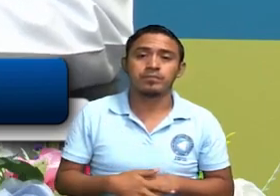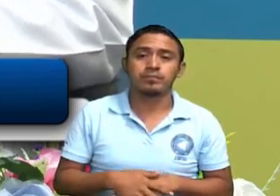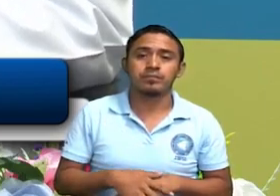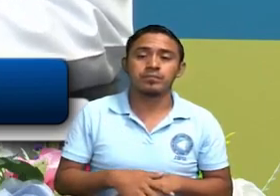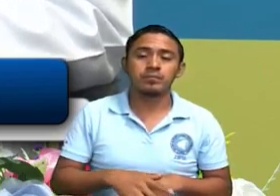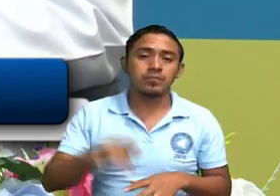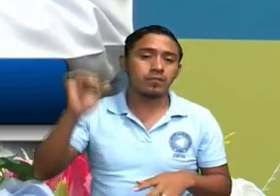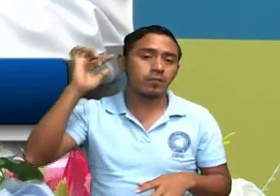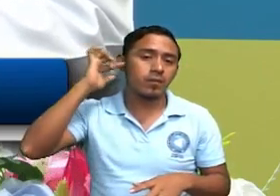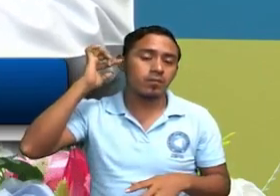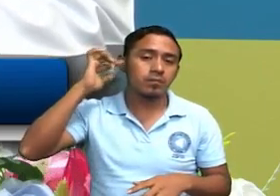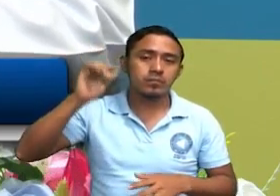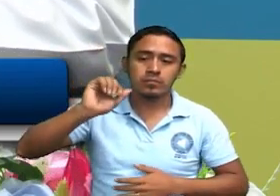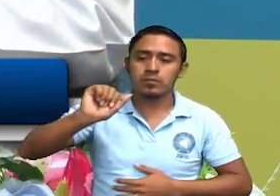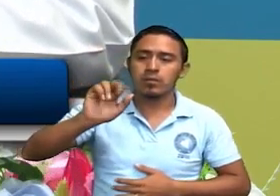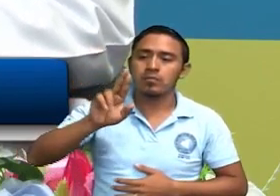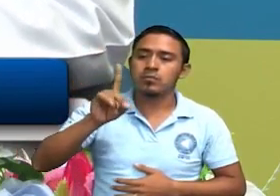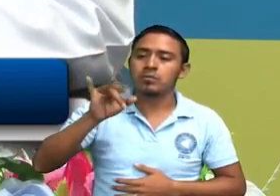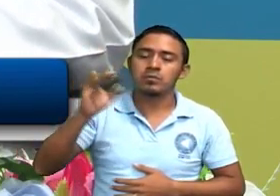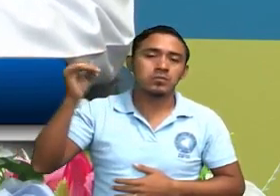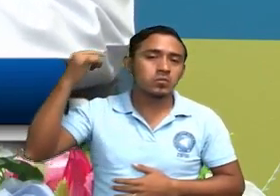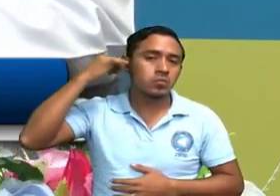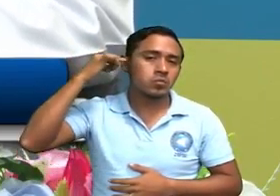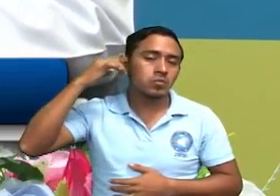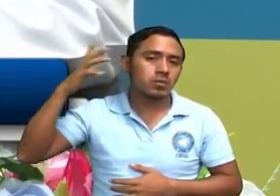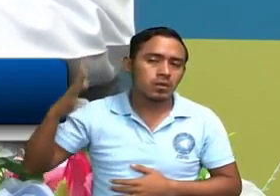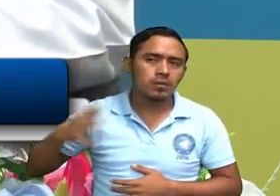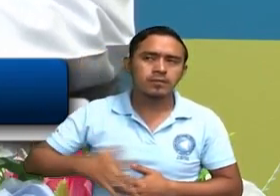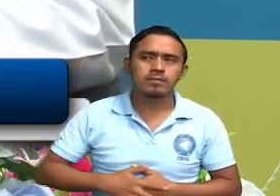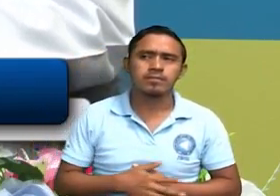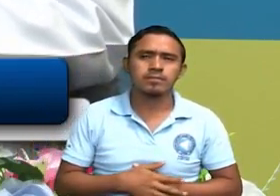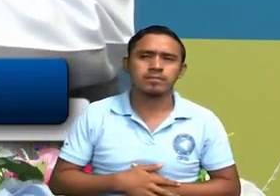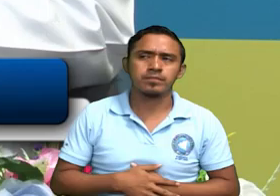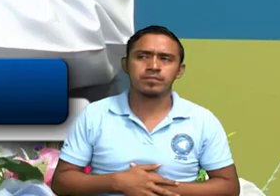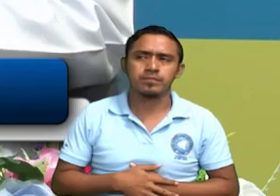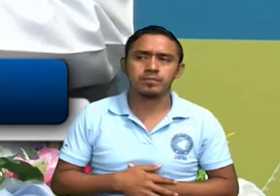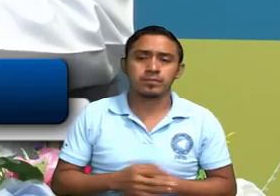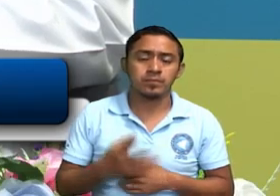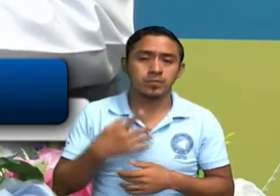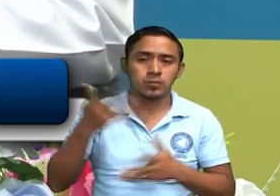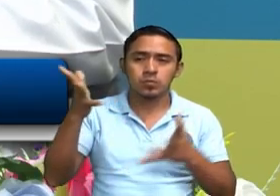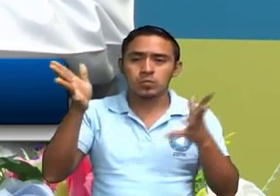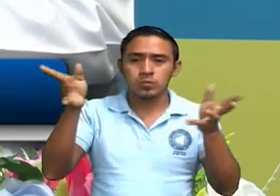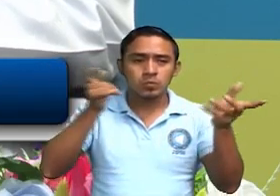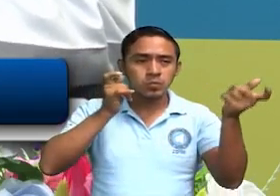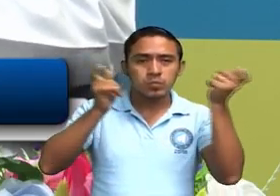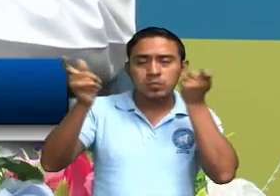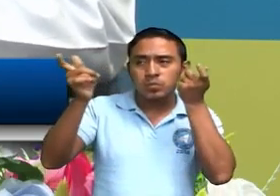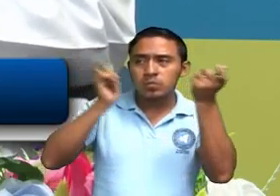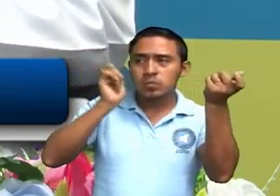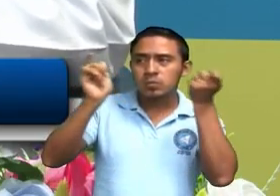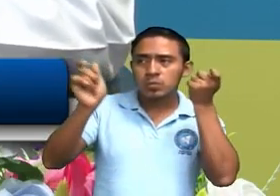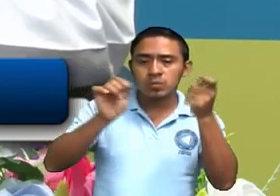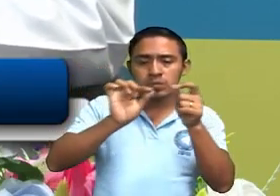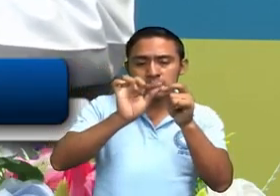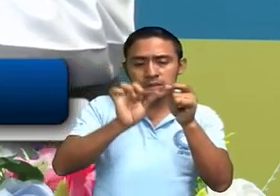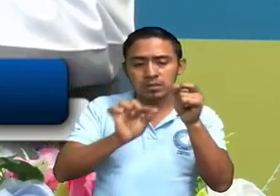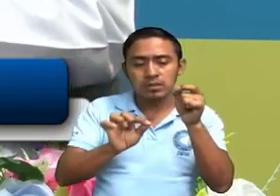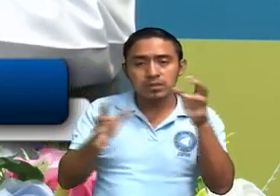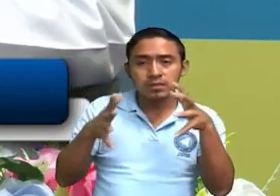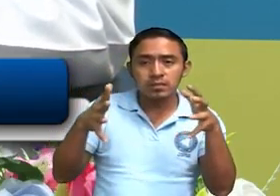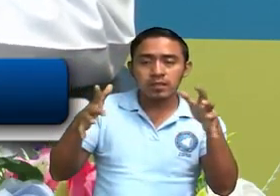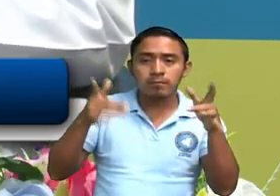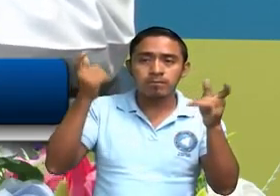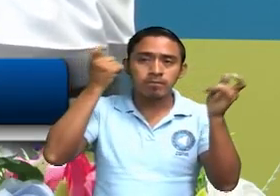la audición, porque la audición son receptores nerviosos, ¿verdad?